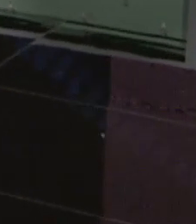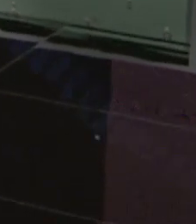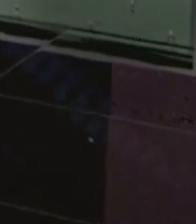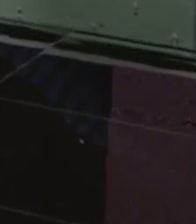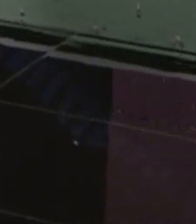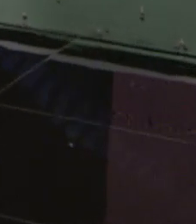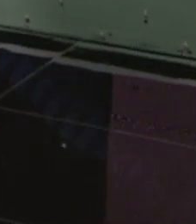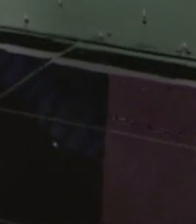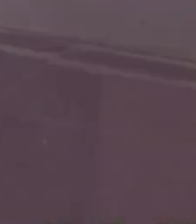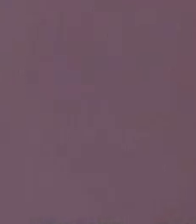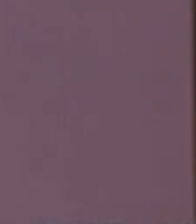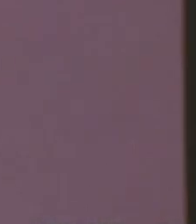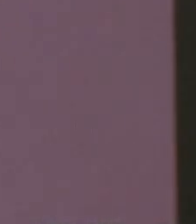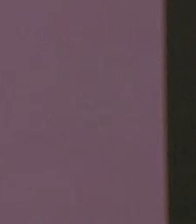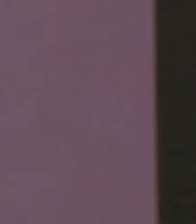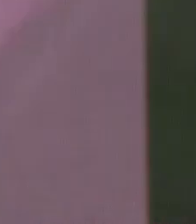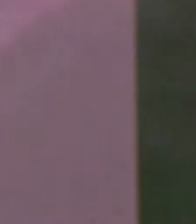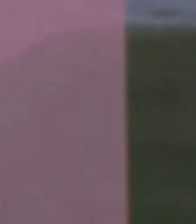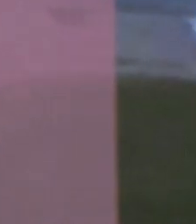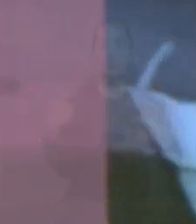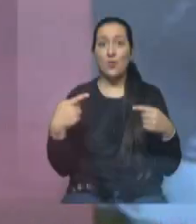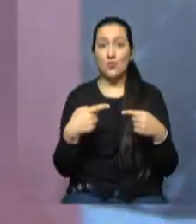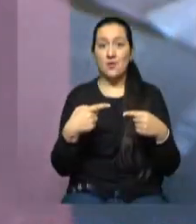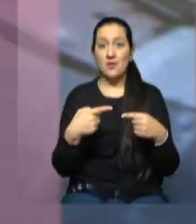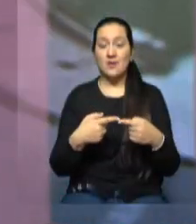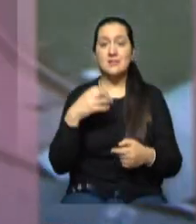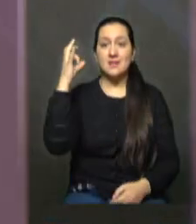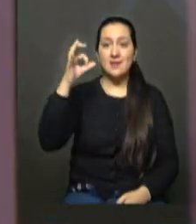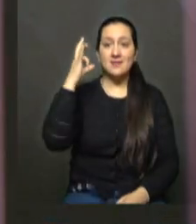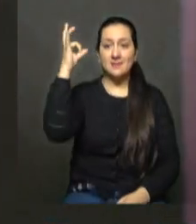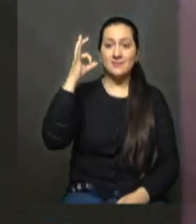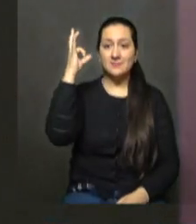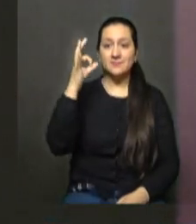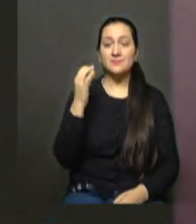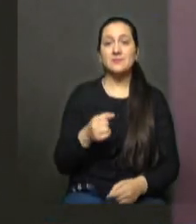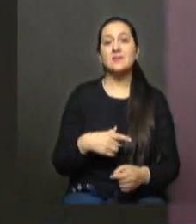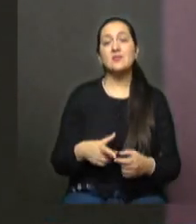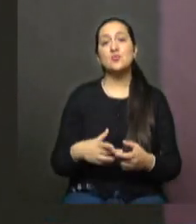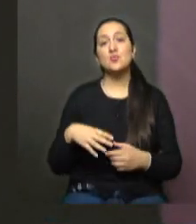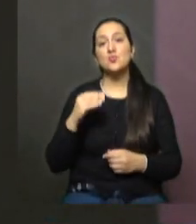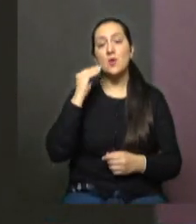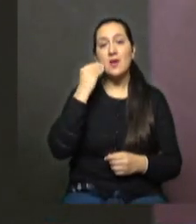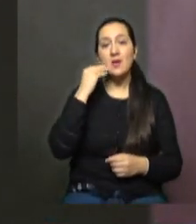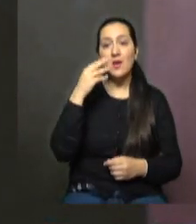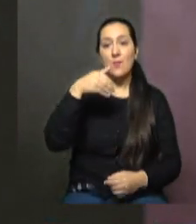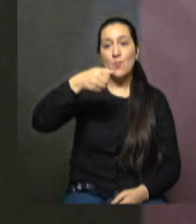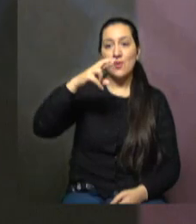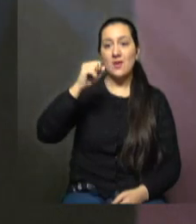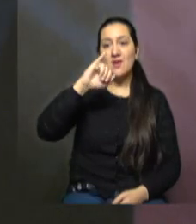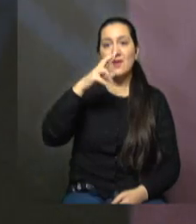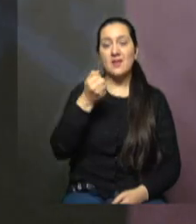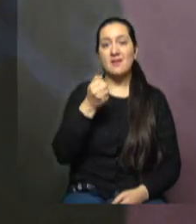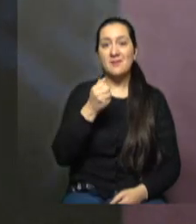a favor uno en contra que el senador guido marini Ríos su esposa y su suero Roque Moreira no son